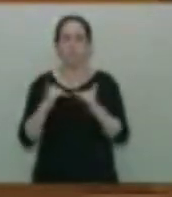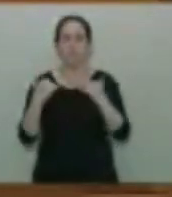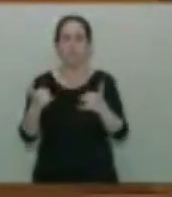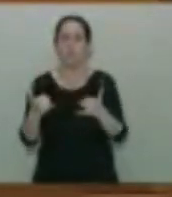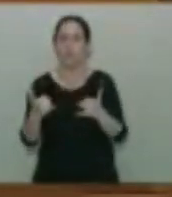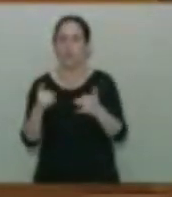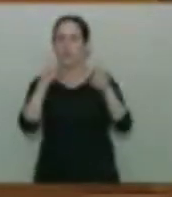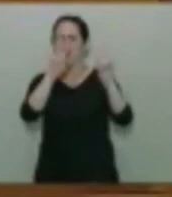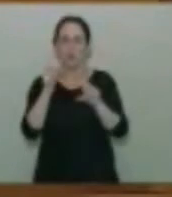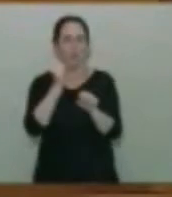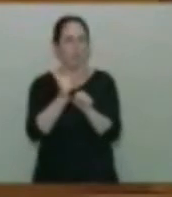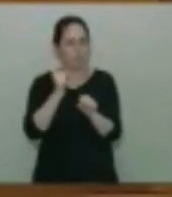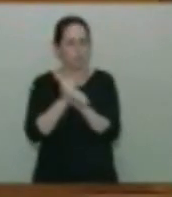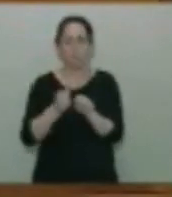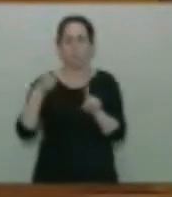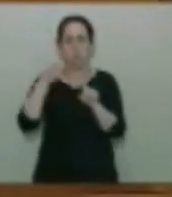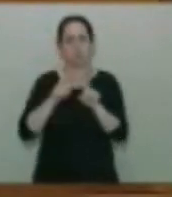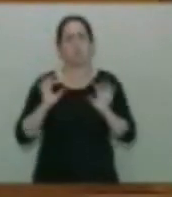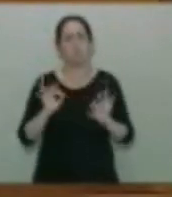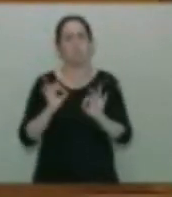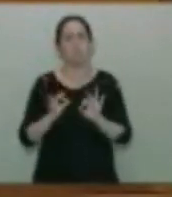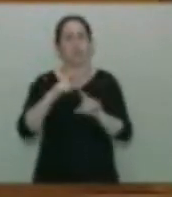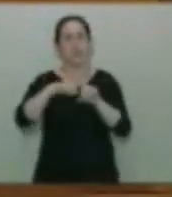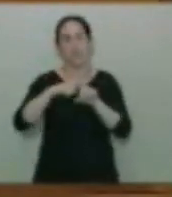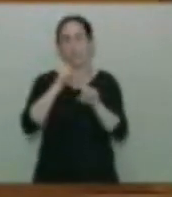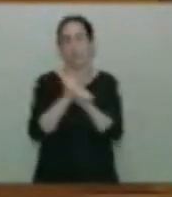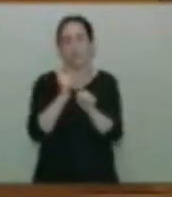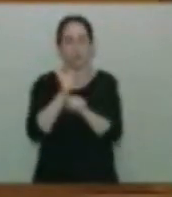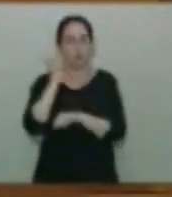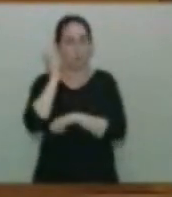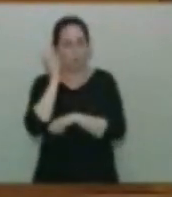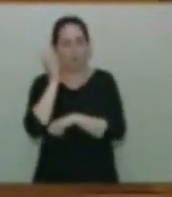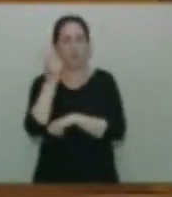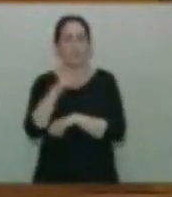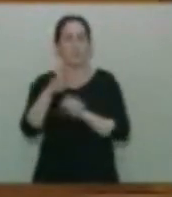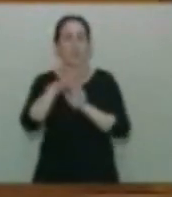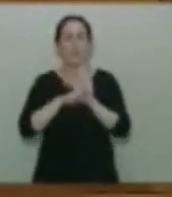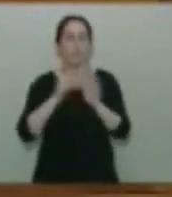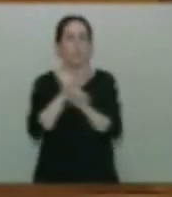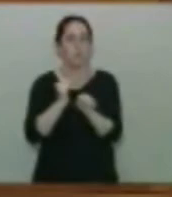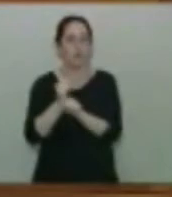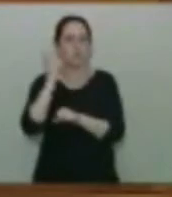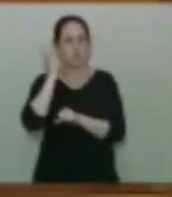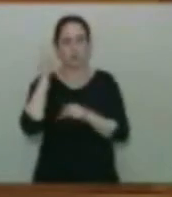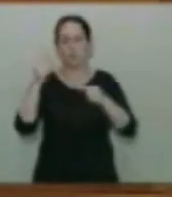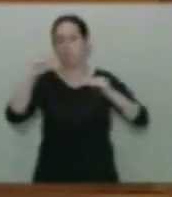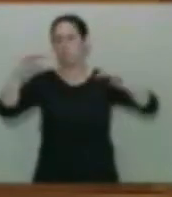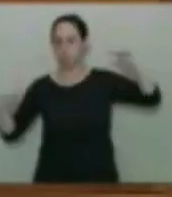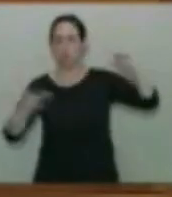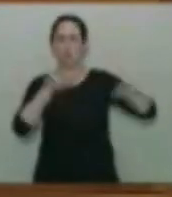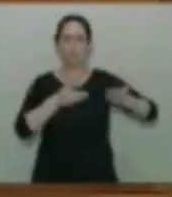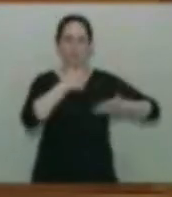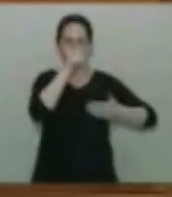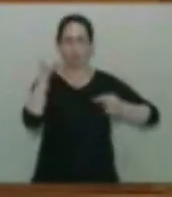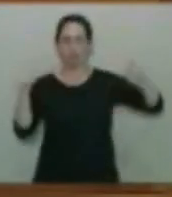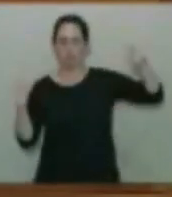y la preocupación específica por los niveles de empleo femenino y por las condiciones laborales de las mujeres, que continúan siendo peores de los hombres. Pero